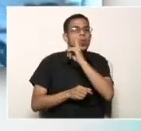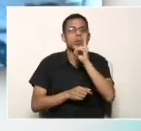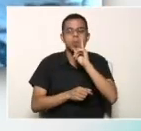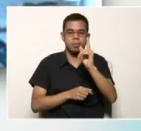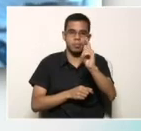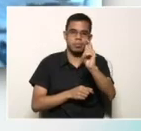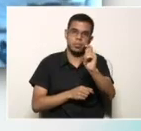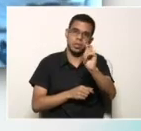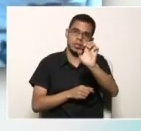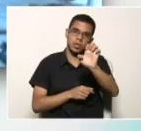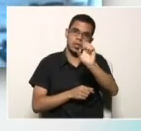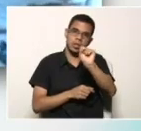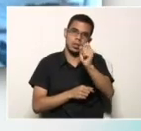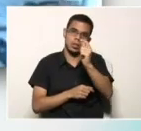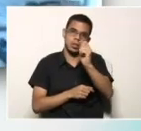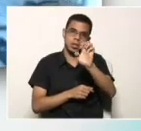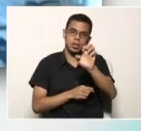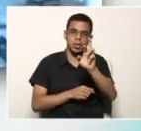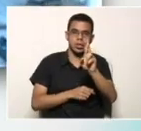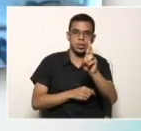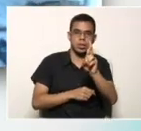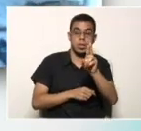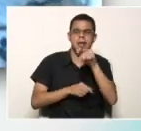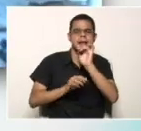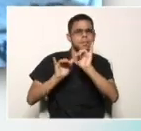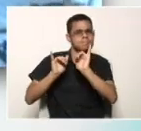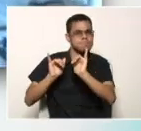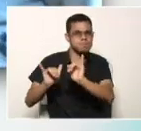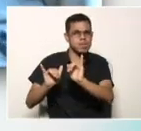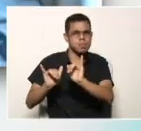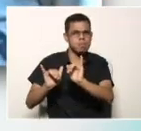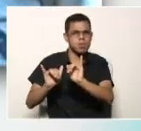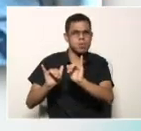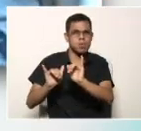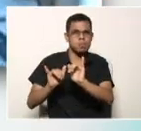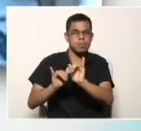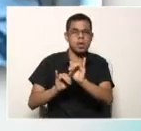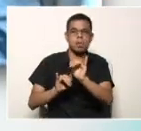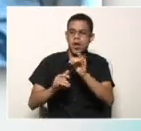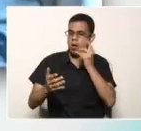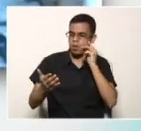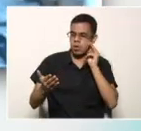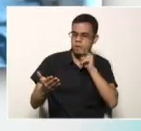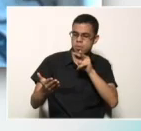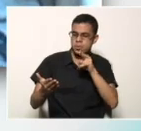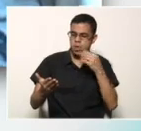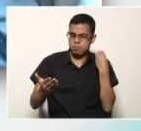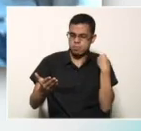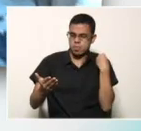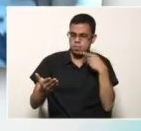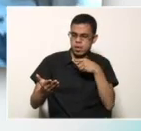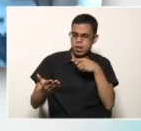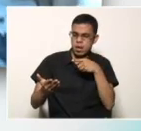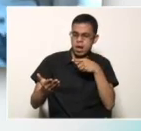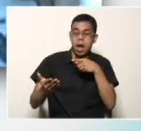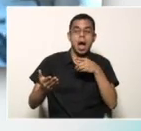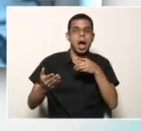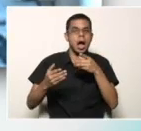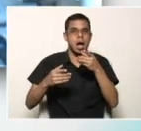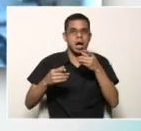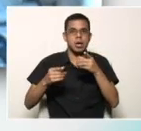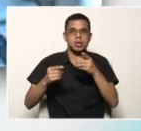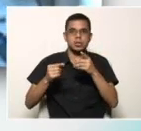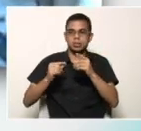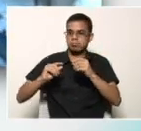ni la intensidad, si está muy alta o si está muy baja. Él solo me va a avisar con el encendido de una luz muy tenue en una